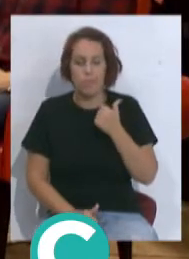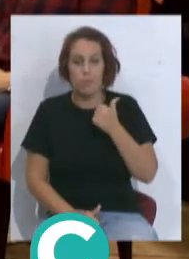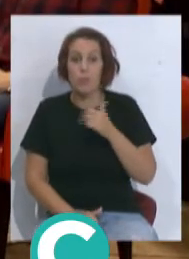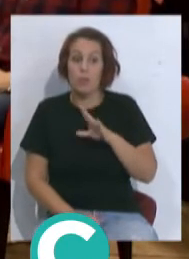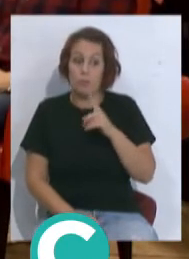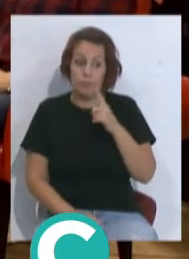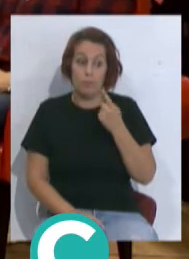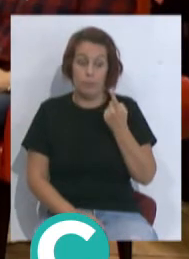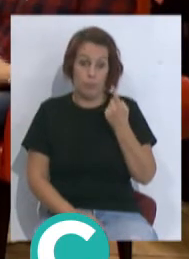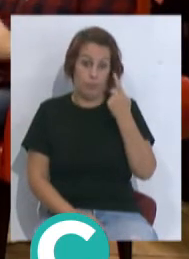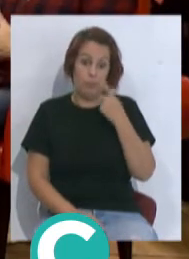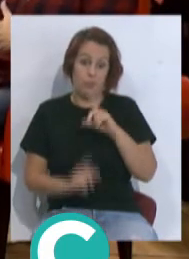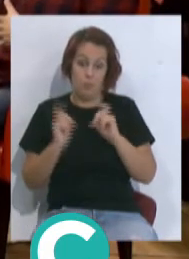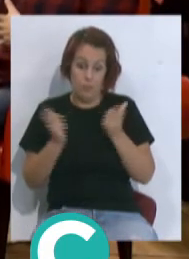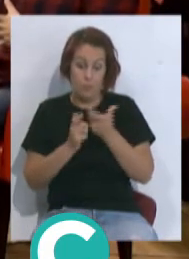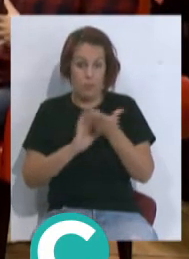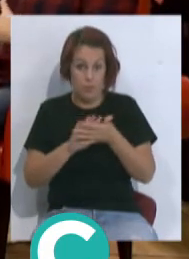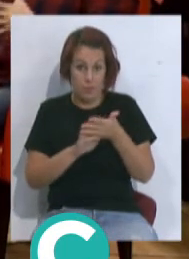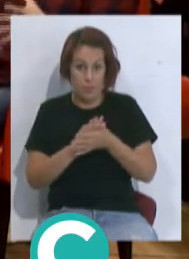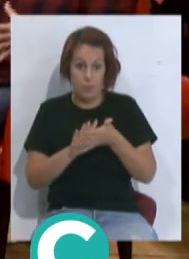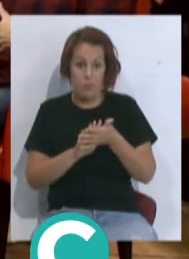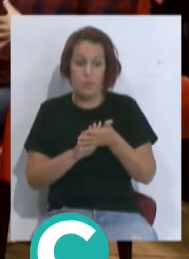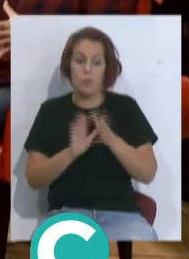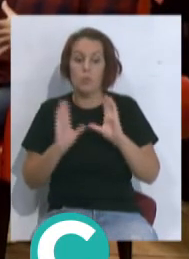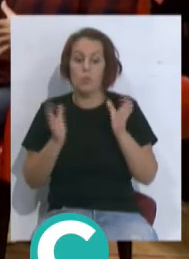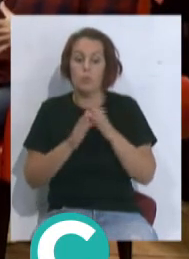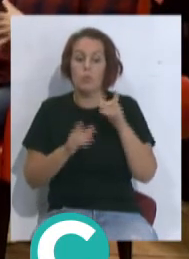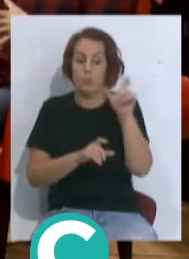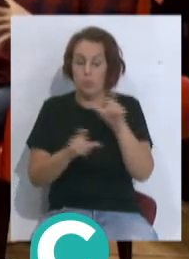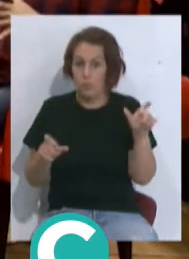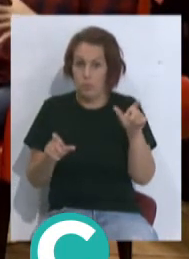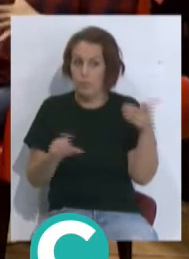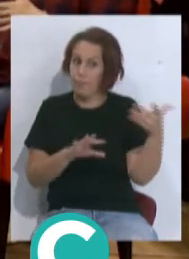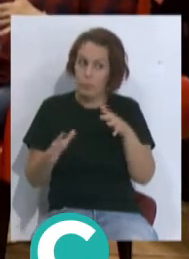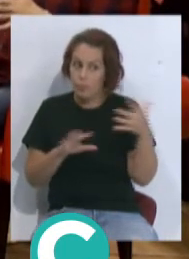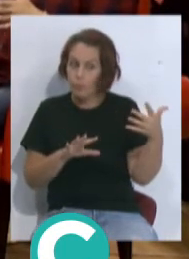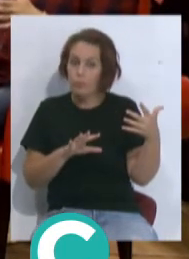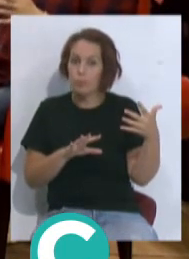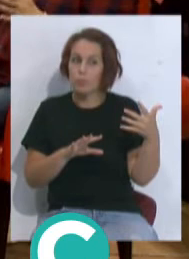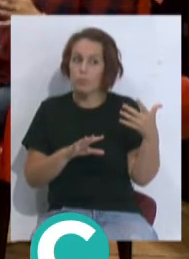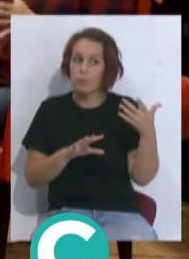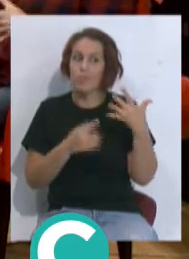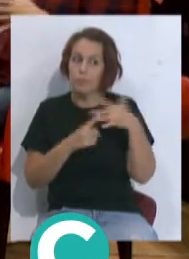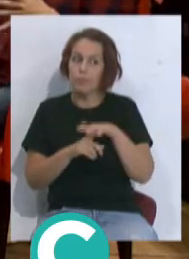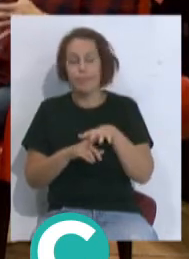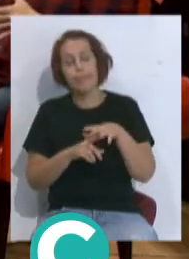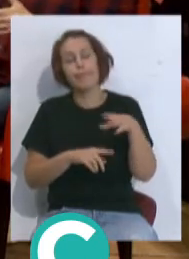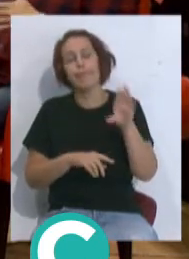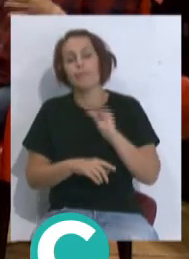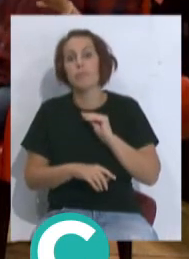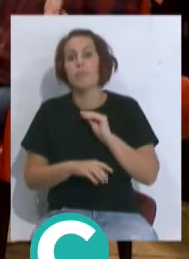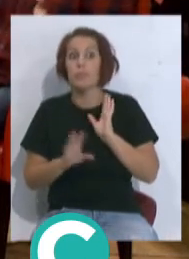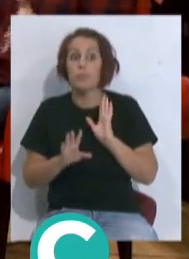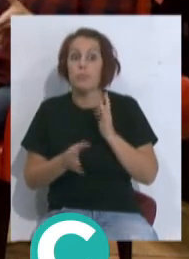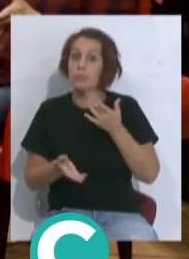de lo que se habló en la reunión. Hubo un grupo de gente que más o menos entendió la situación y demás, pero